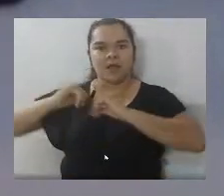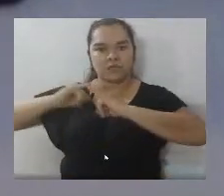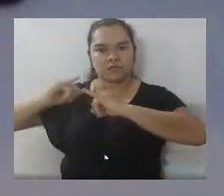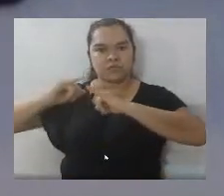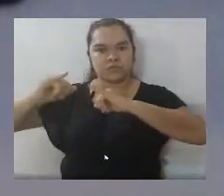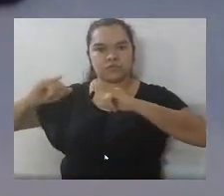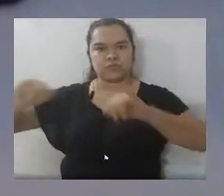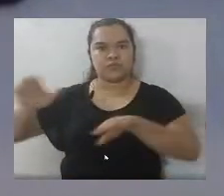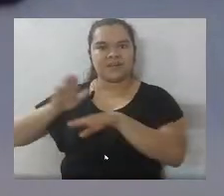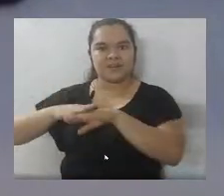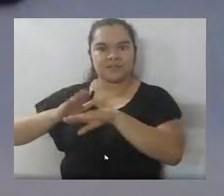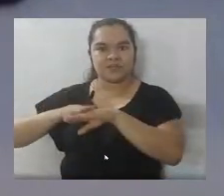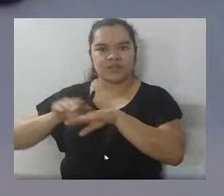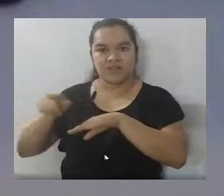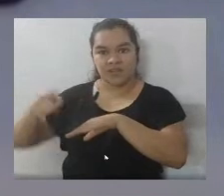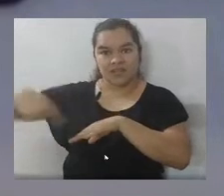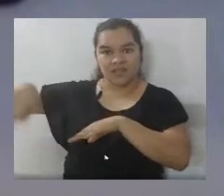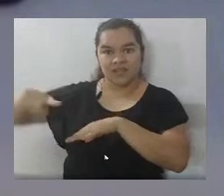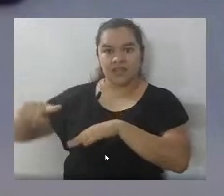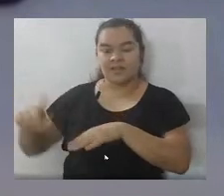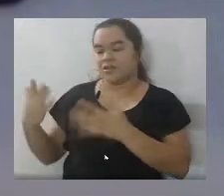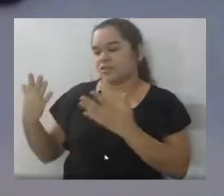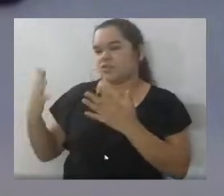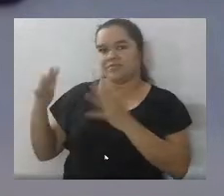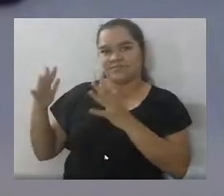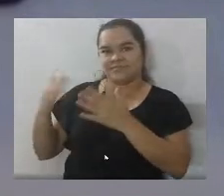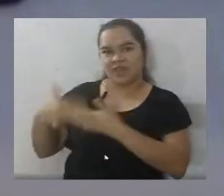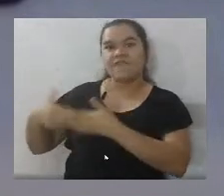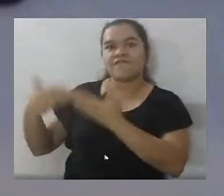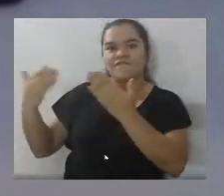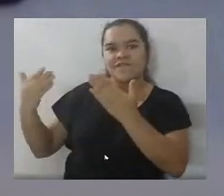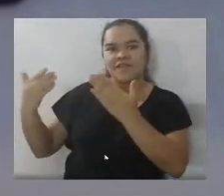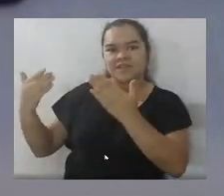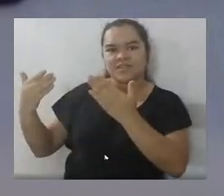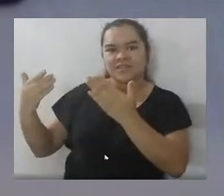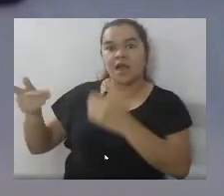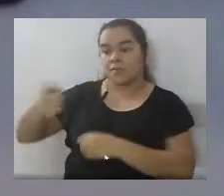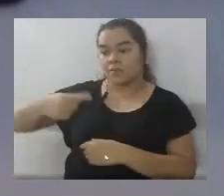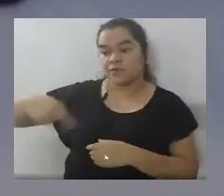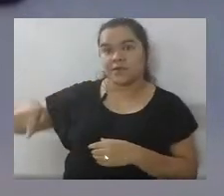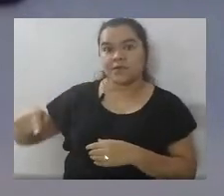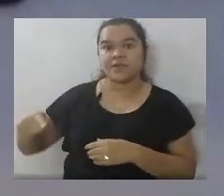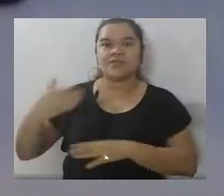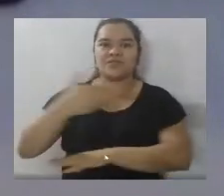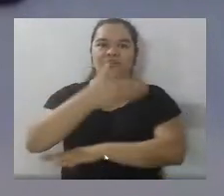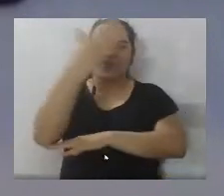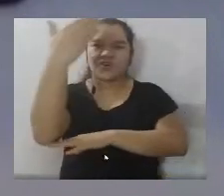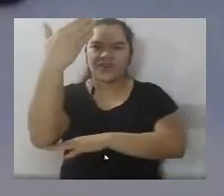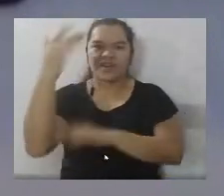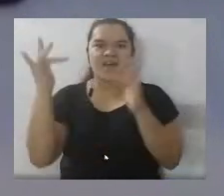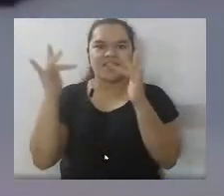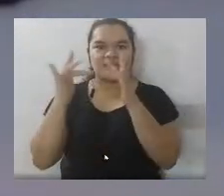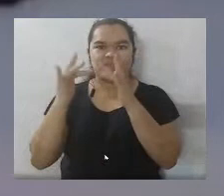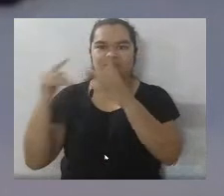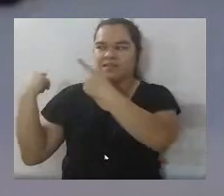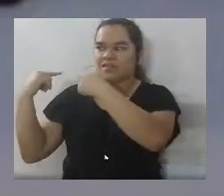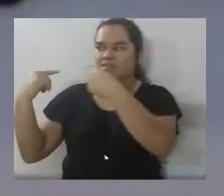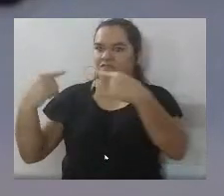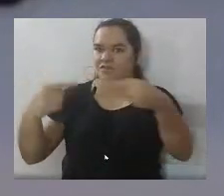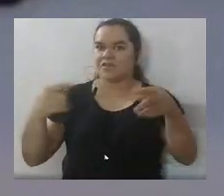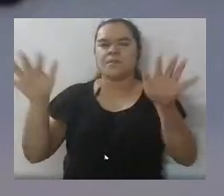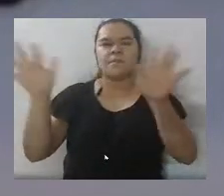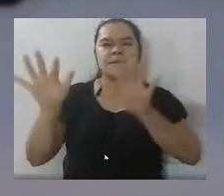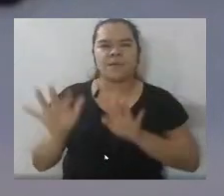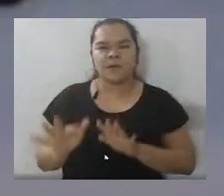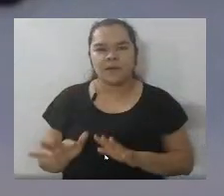de orientación vocacional, que son quienes llevan adelante esta tarea, organizando la